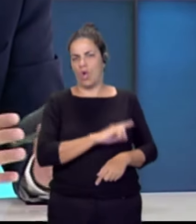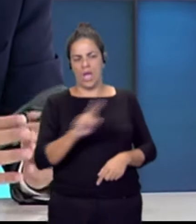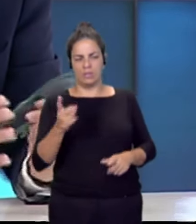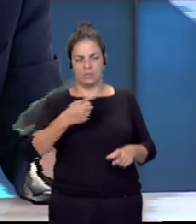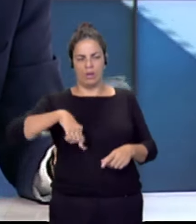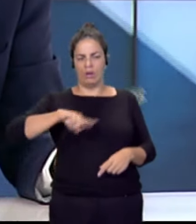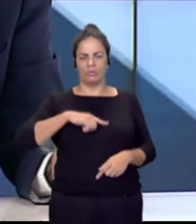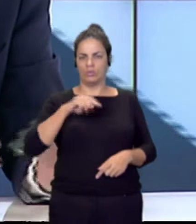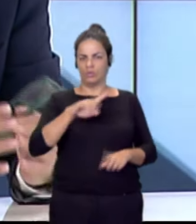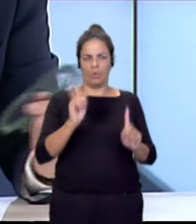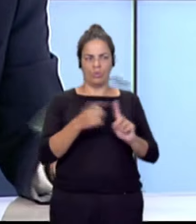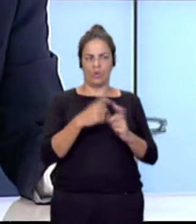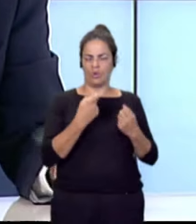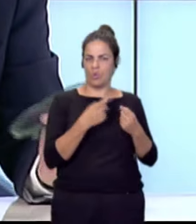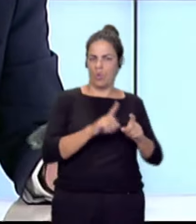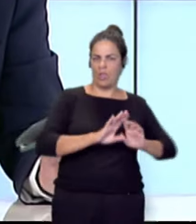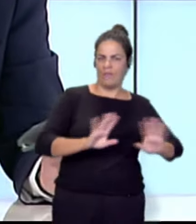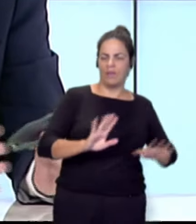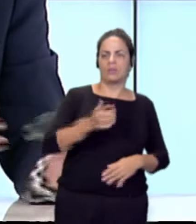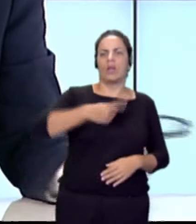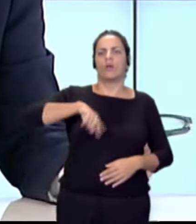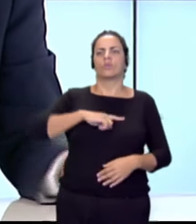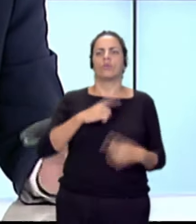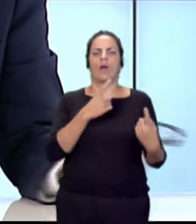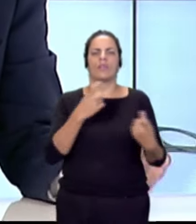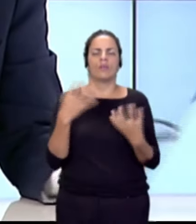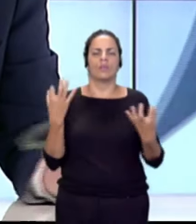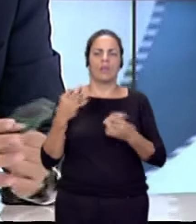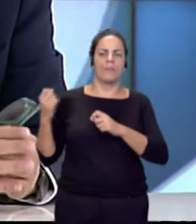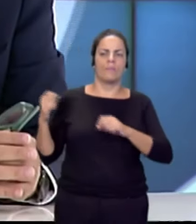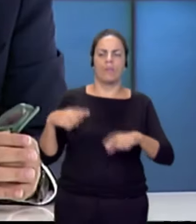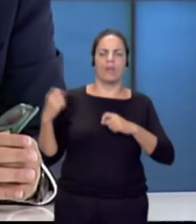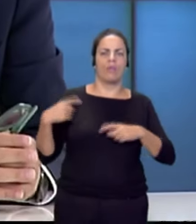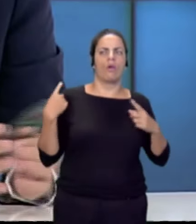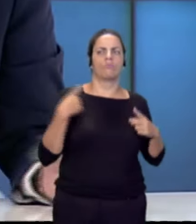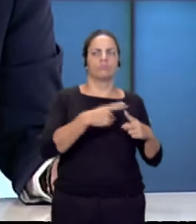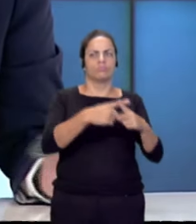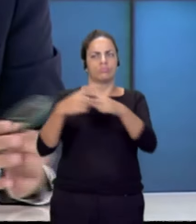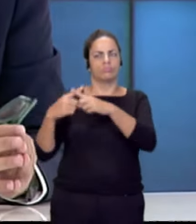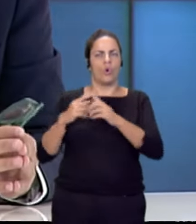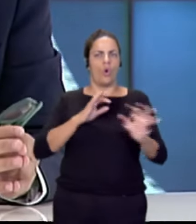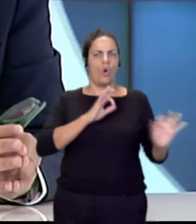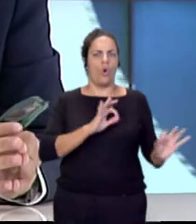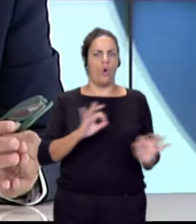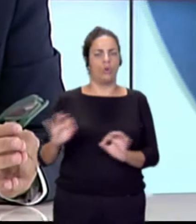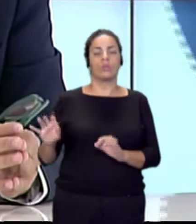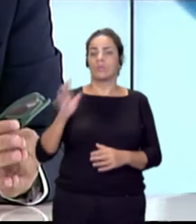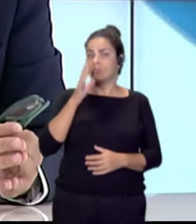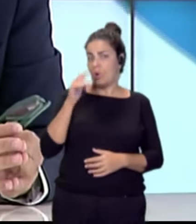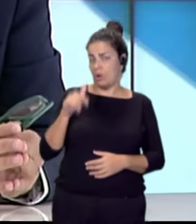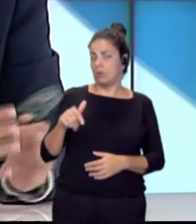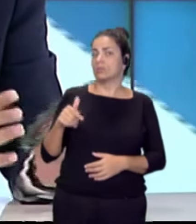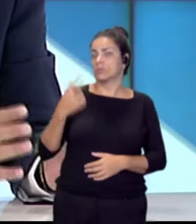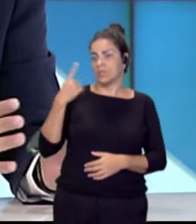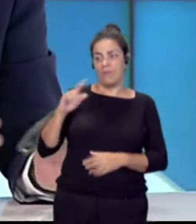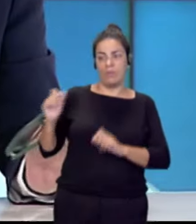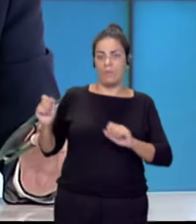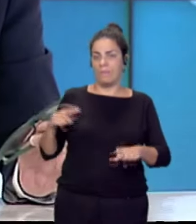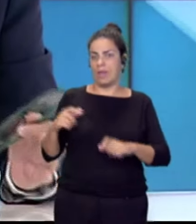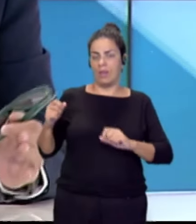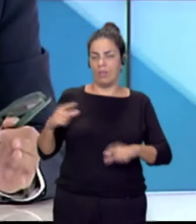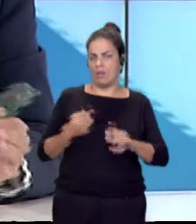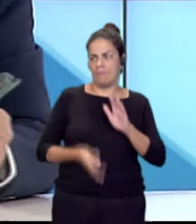Necesitamos distribuir y ordenar una inmigración, un fenómeno que, insisto, por otra parte, es absolutamente imparable. Y lo que sí